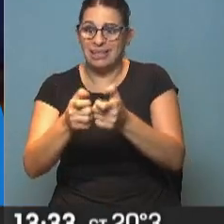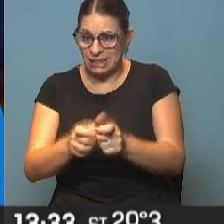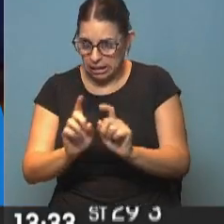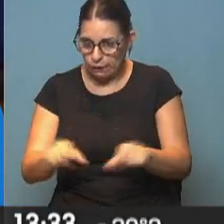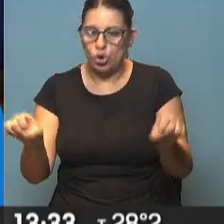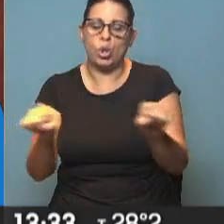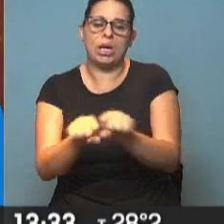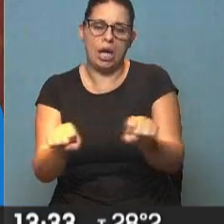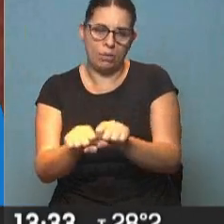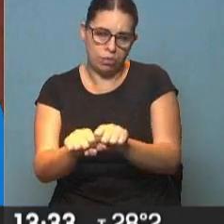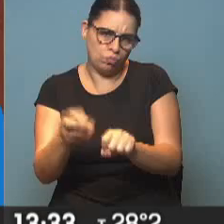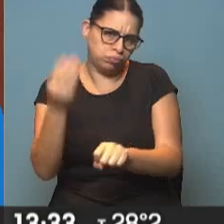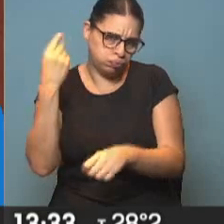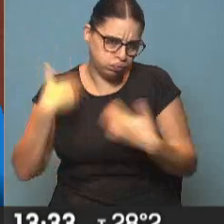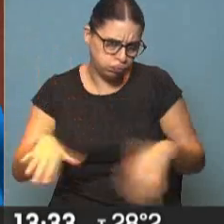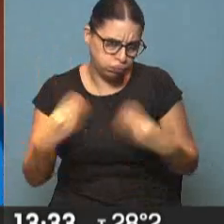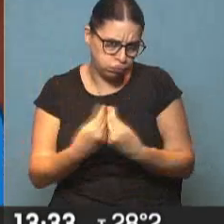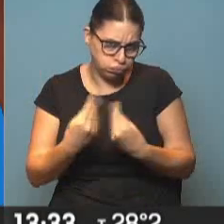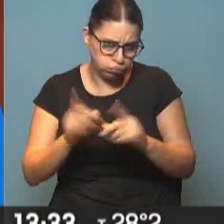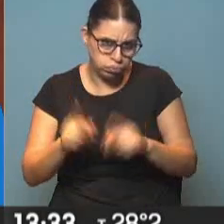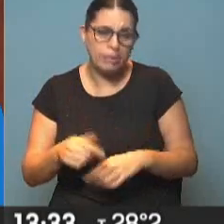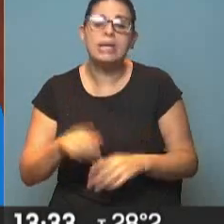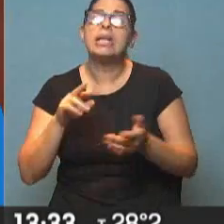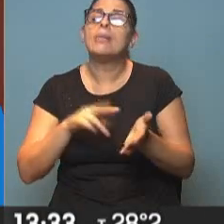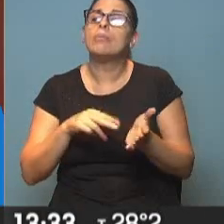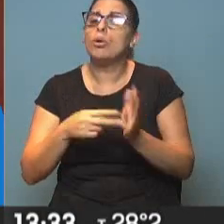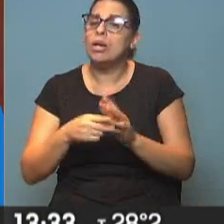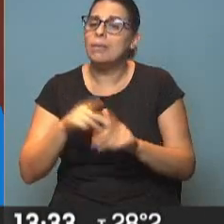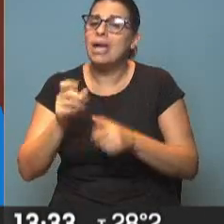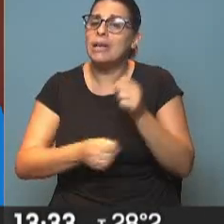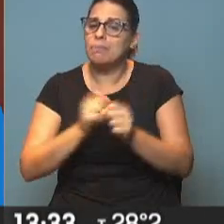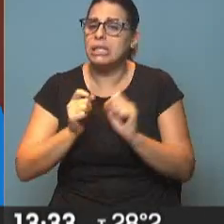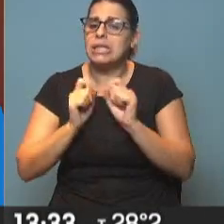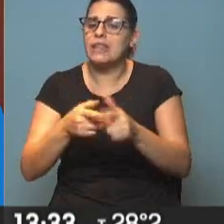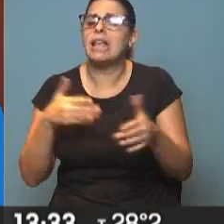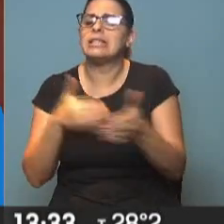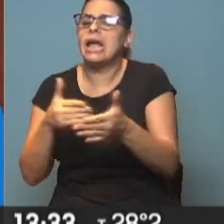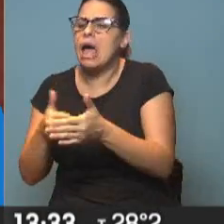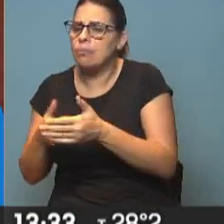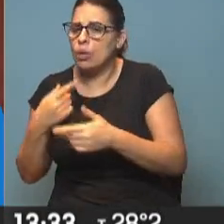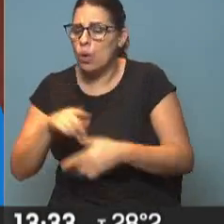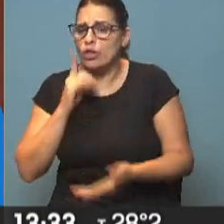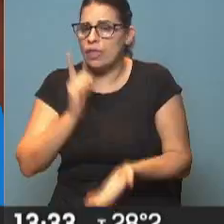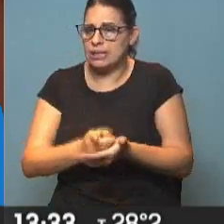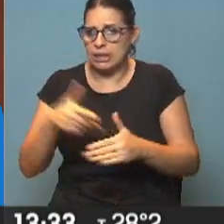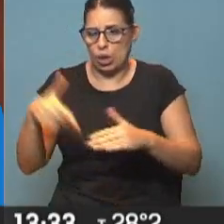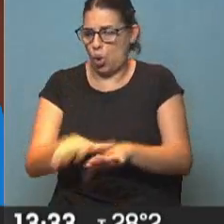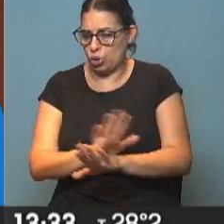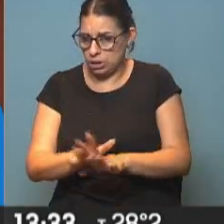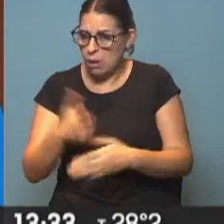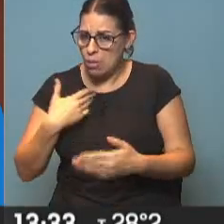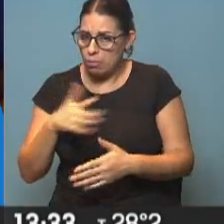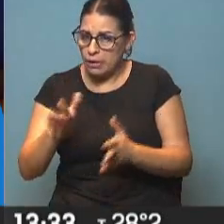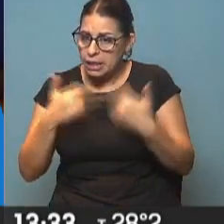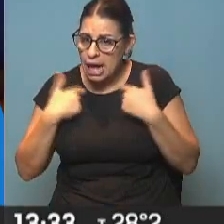cable es mucho mucho y las complicaciones que los proveedores te ponen para cuando tomase esa decisión sea puedes contratar